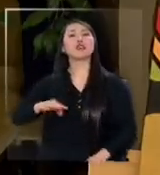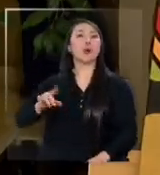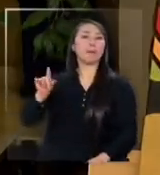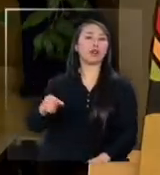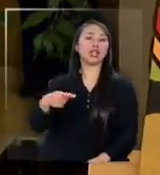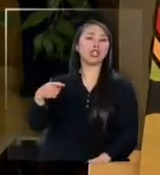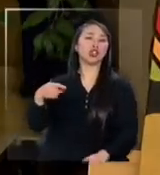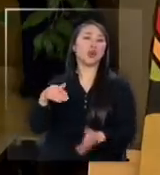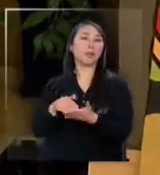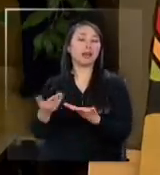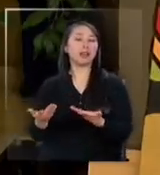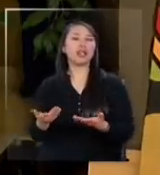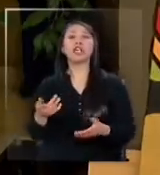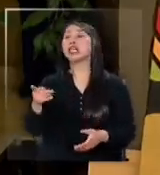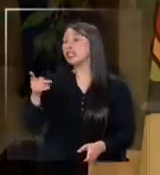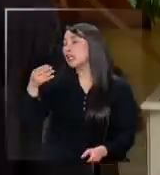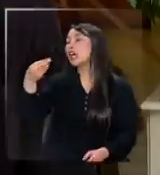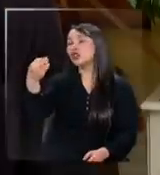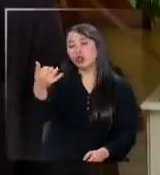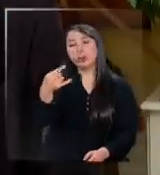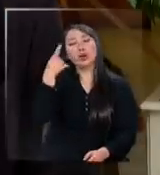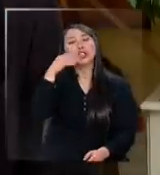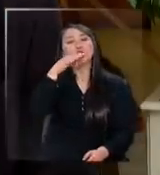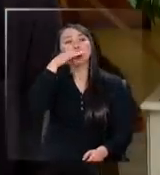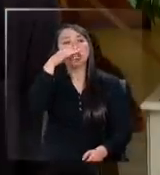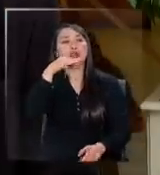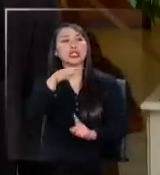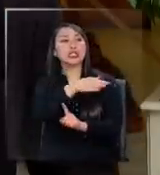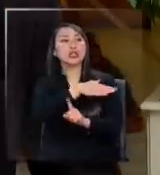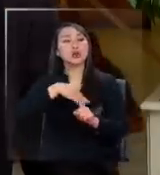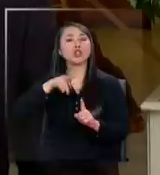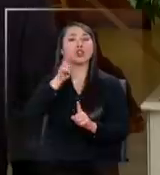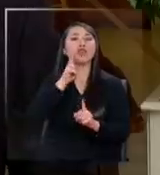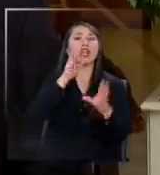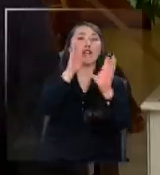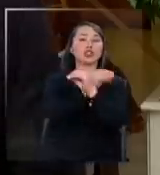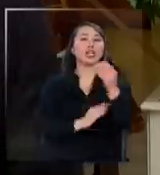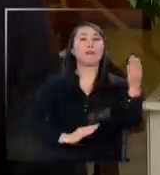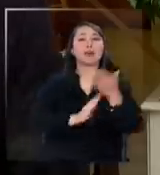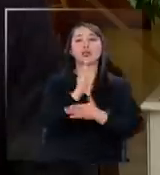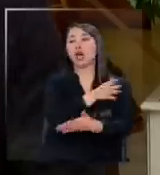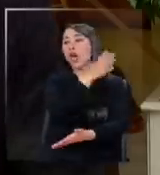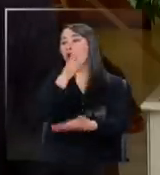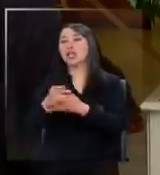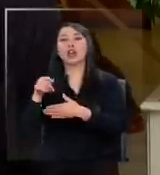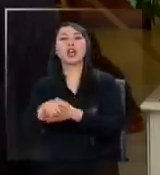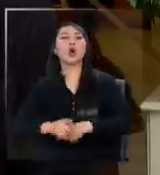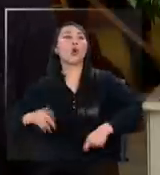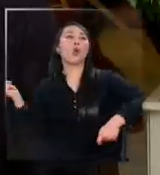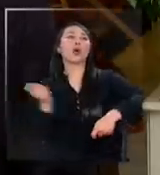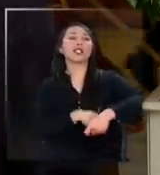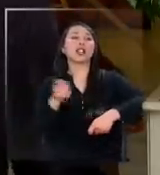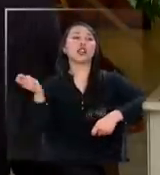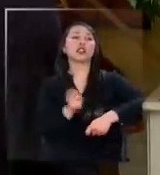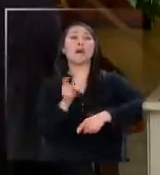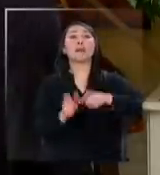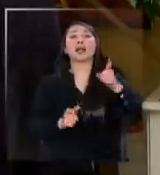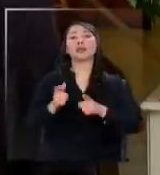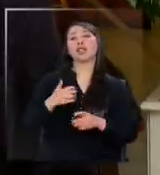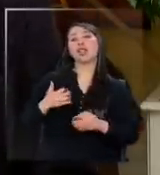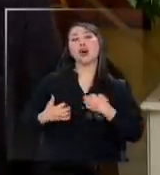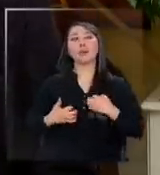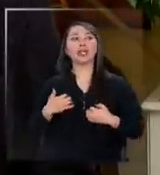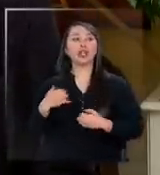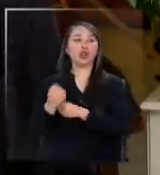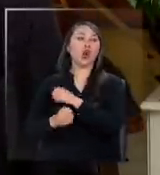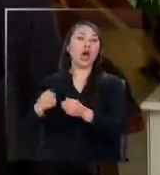Indiscutible, diputado. Bueno, o sea, lo que yo voy es netamente la situación que se vivió desde el viernes en la noche. No bueno, fue un cacerolazo porque la gente está disconforme con lo